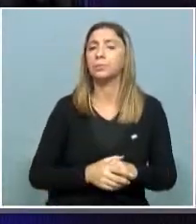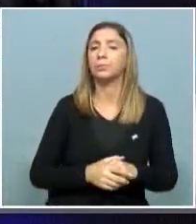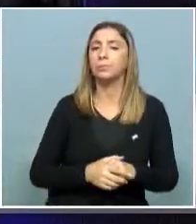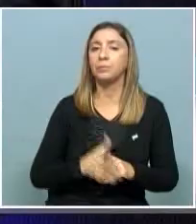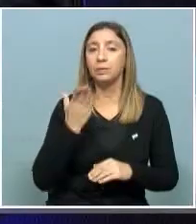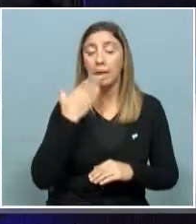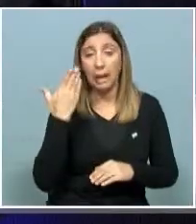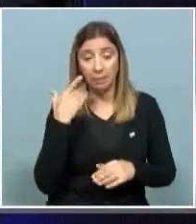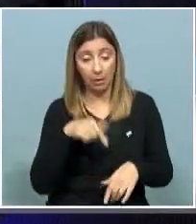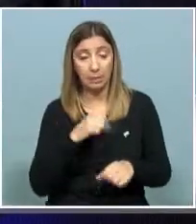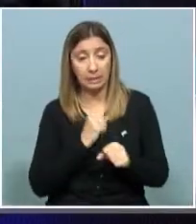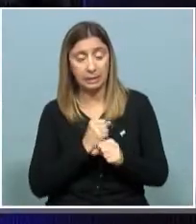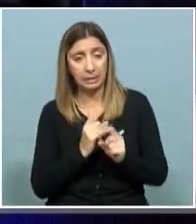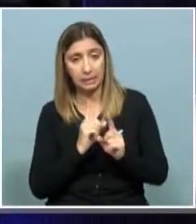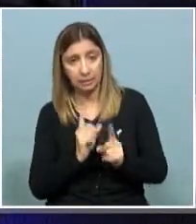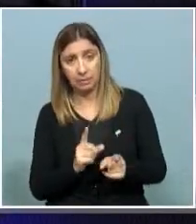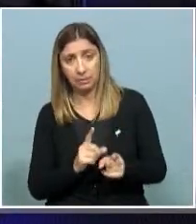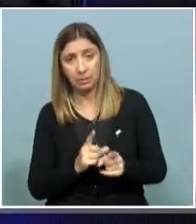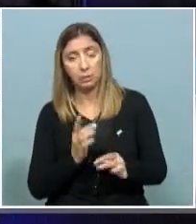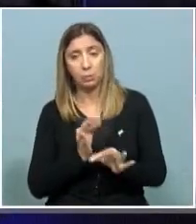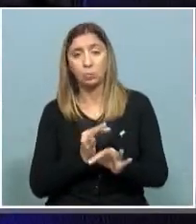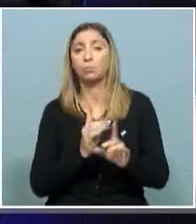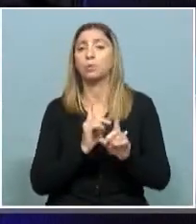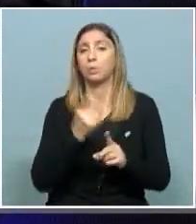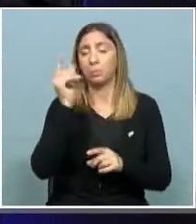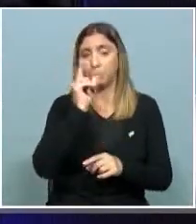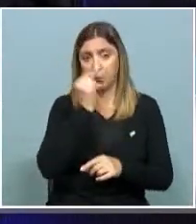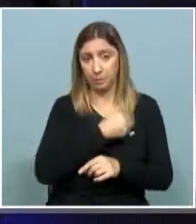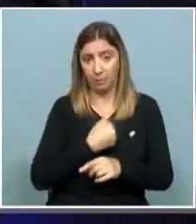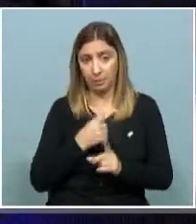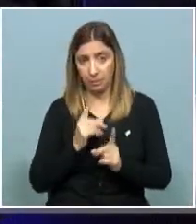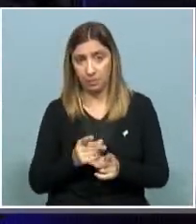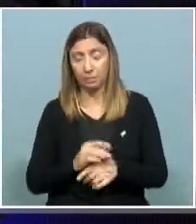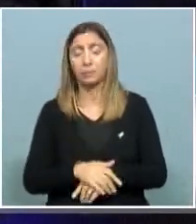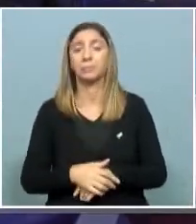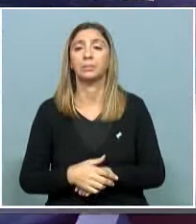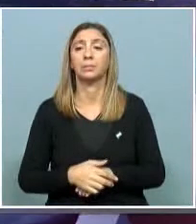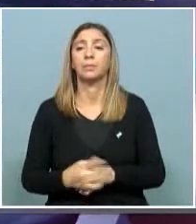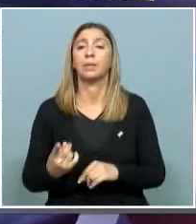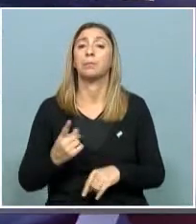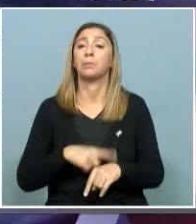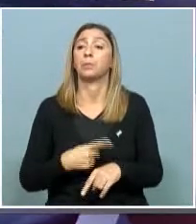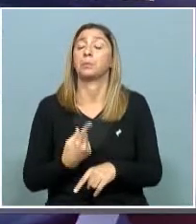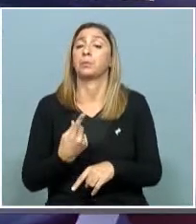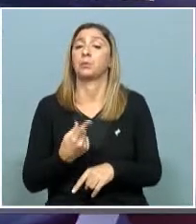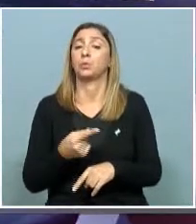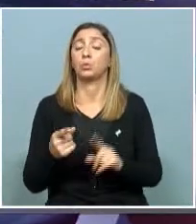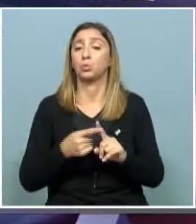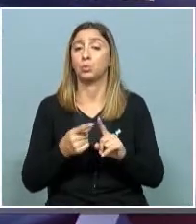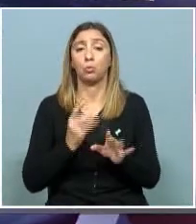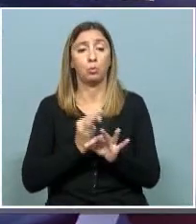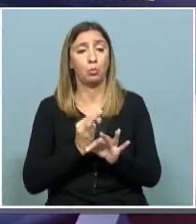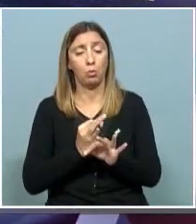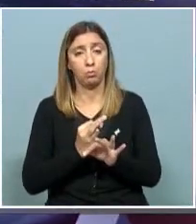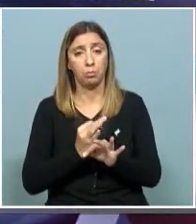hablado y se está trabajando incluso con la escuela con los padres buenos y justamente desde el primer momento tomamos contacto con la